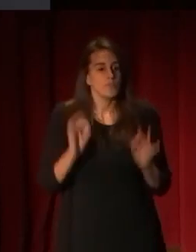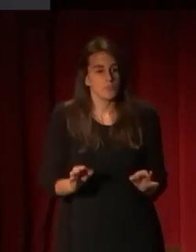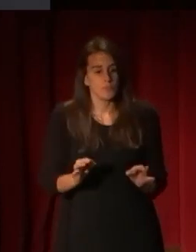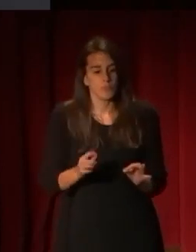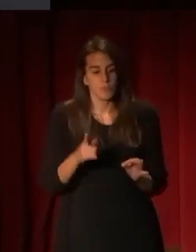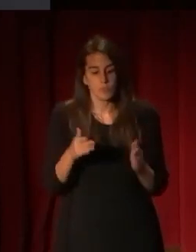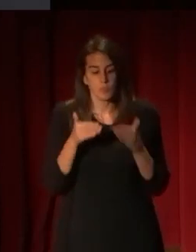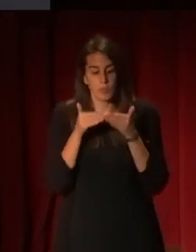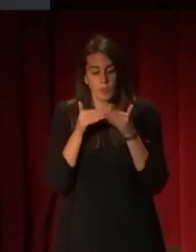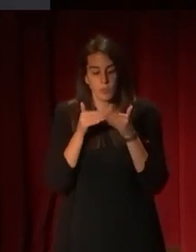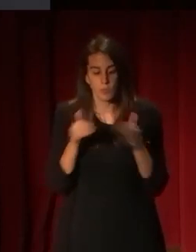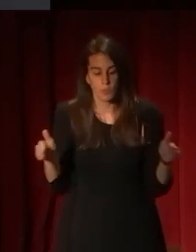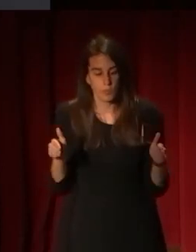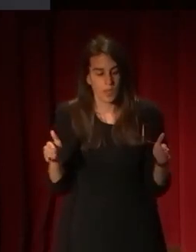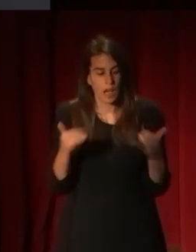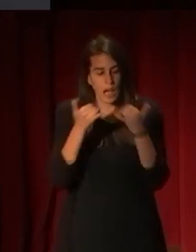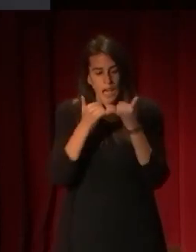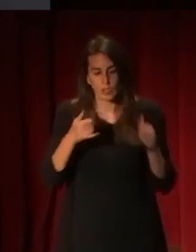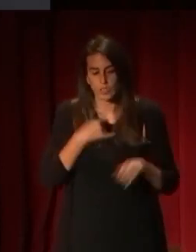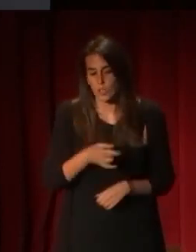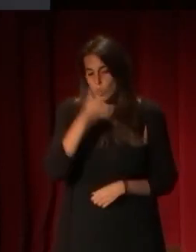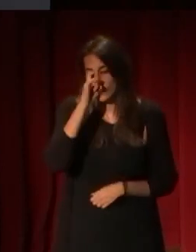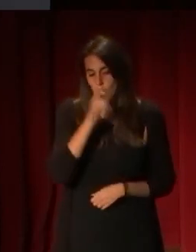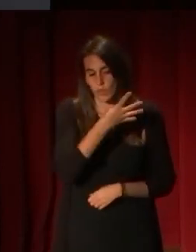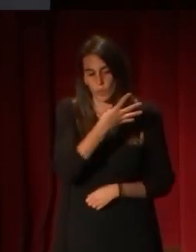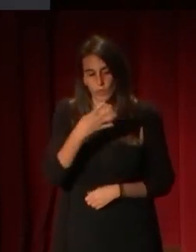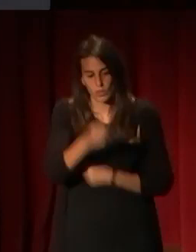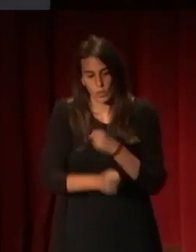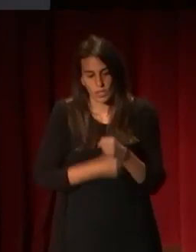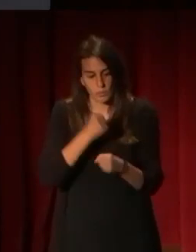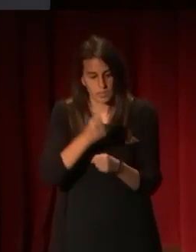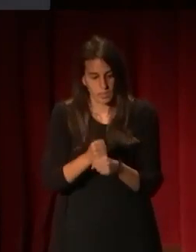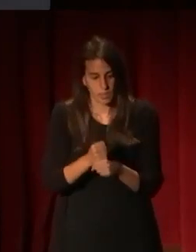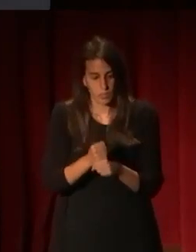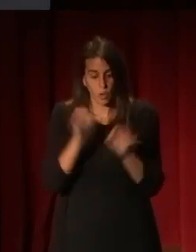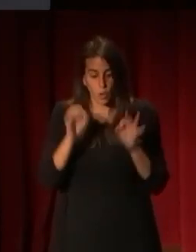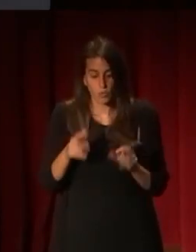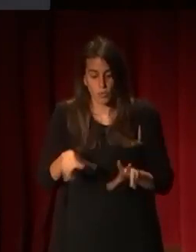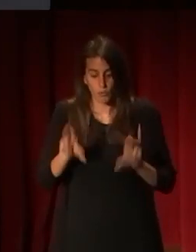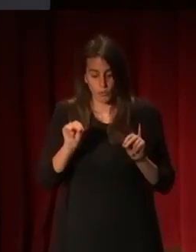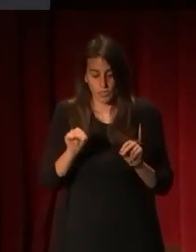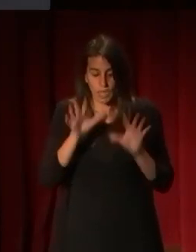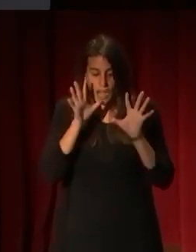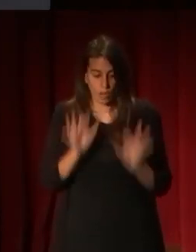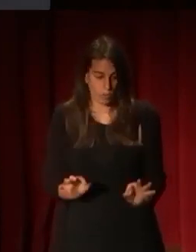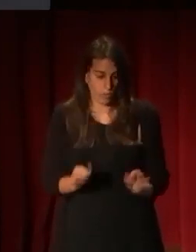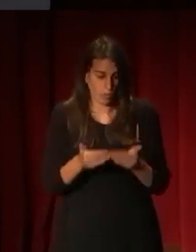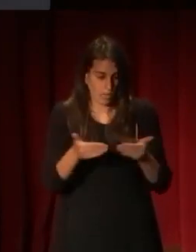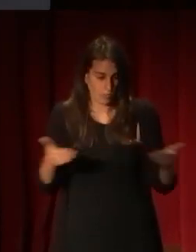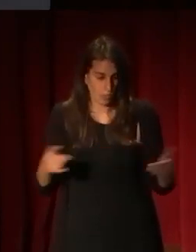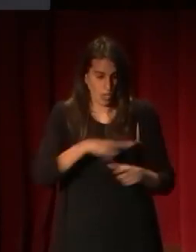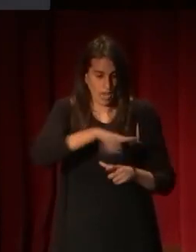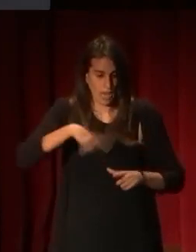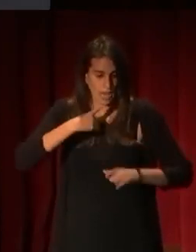inauguran los actos de conmemoración del 400 aniversario que se clausuran ahora con la exposición la